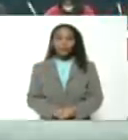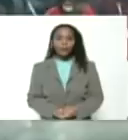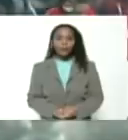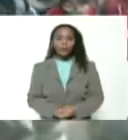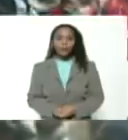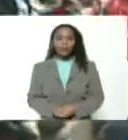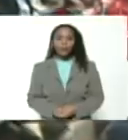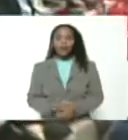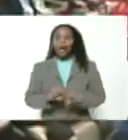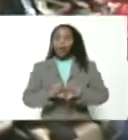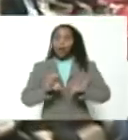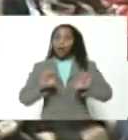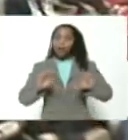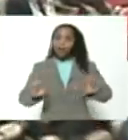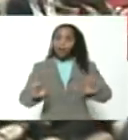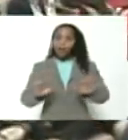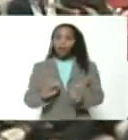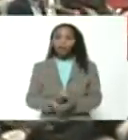Educación.